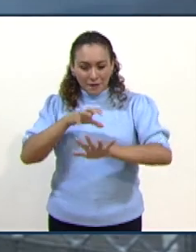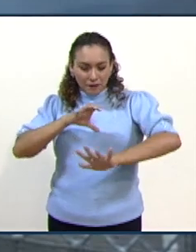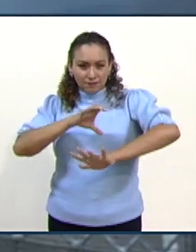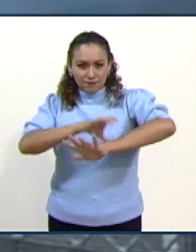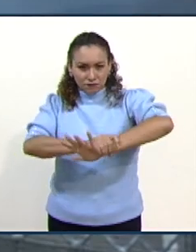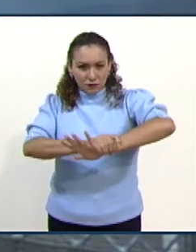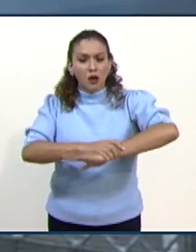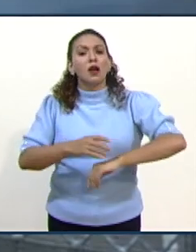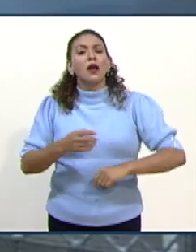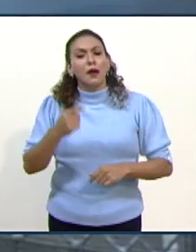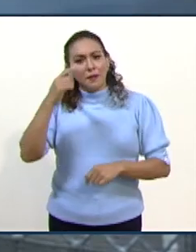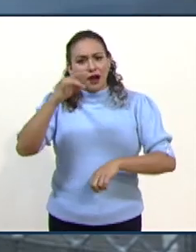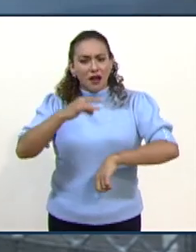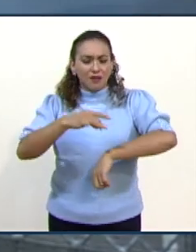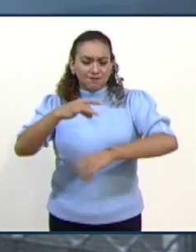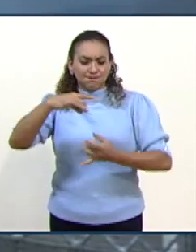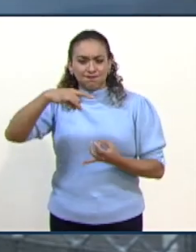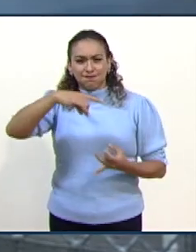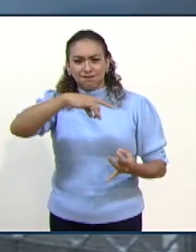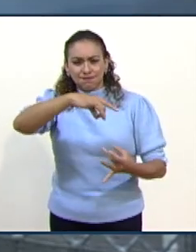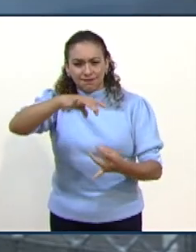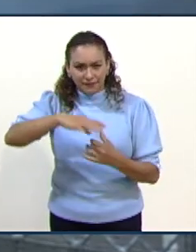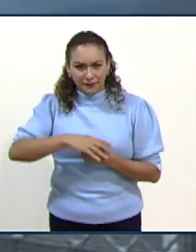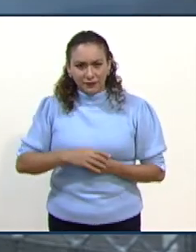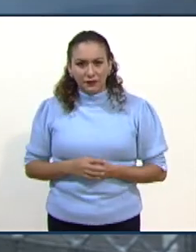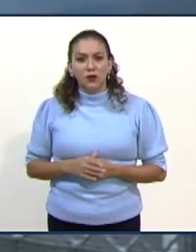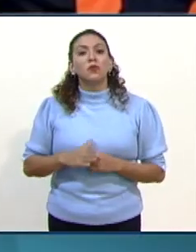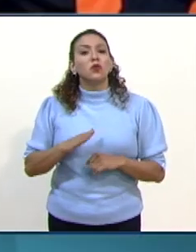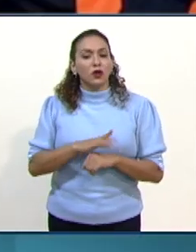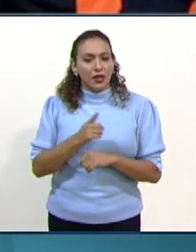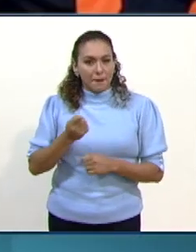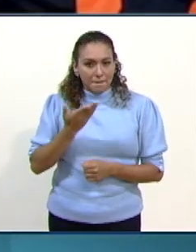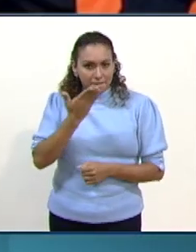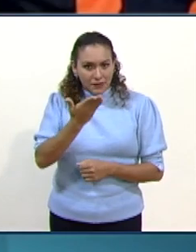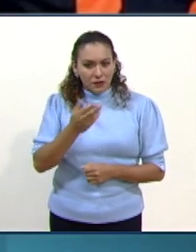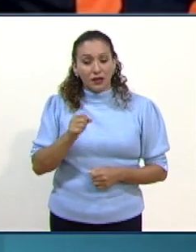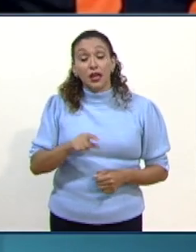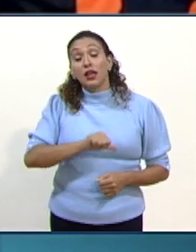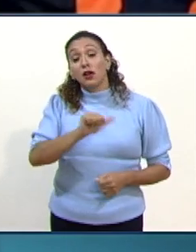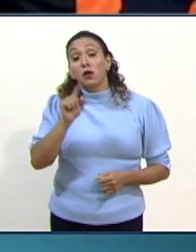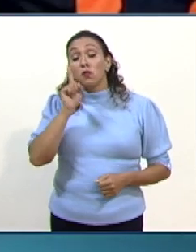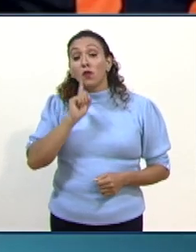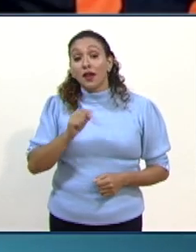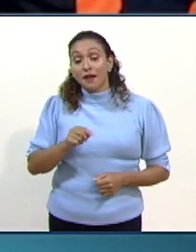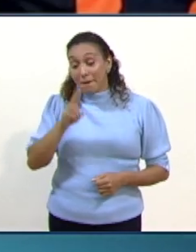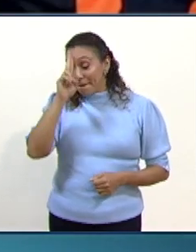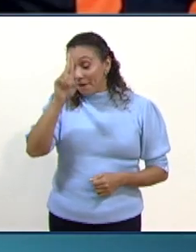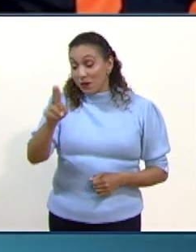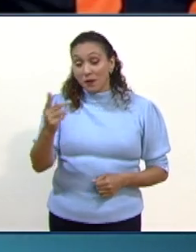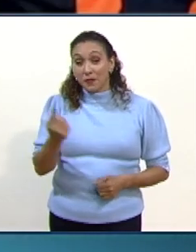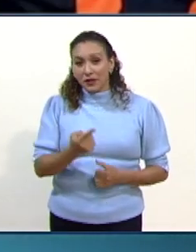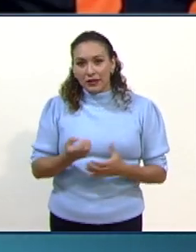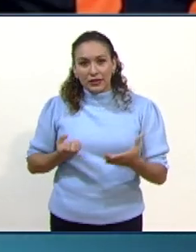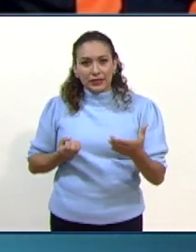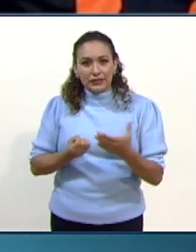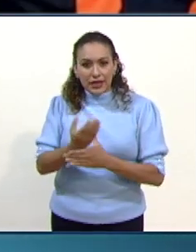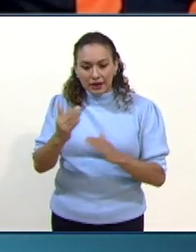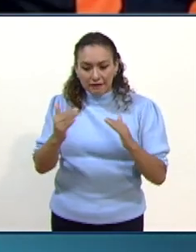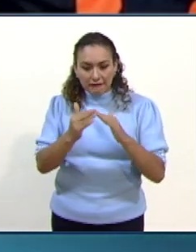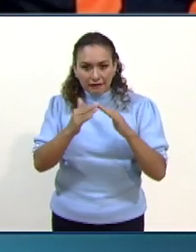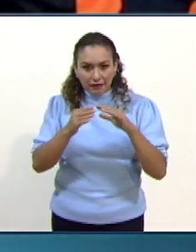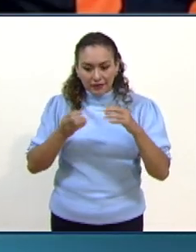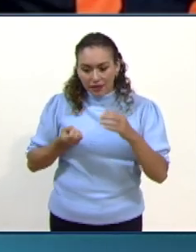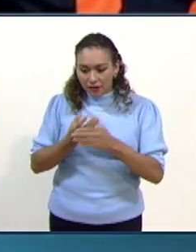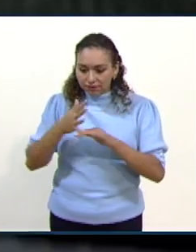costo correrá a cargo de la Fiscalía que lo solicitó, así como la prohibición de salir sin autorización de la zona conurbada de la Ciudad